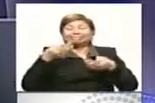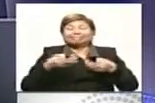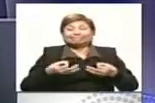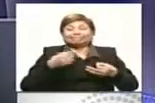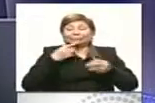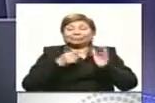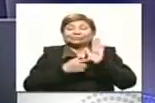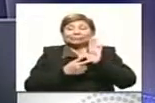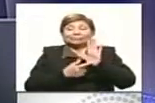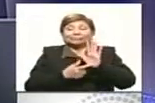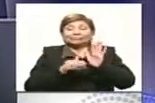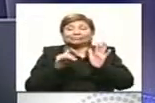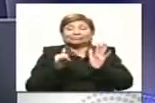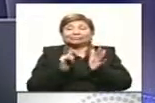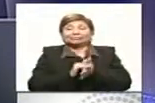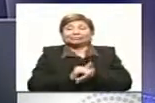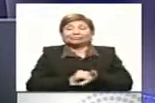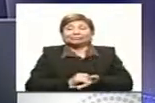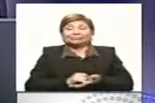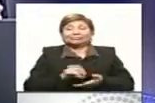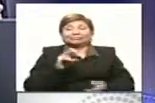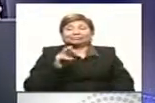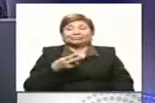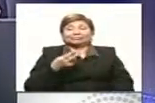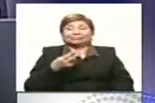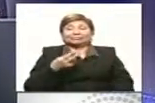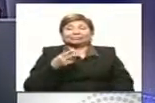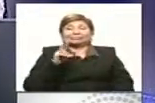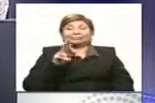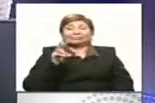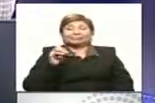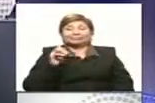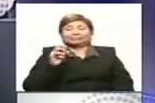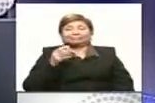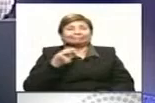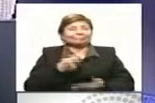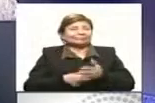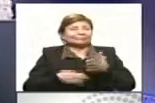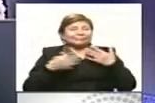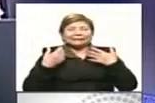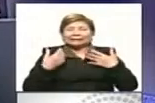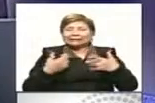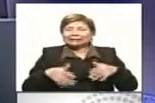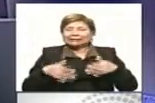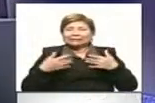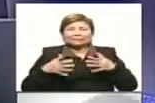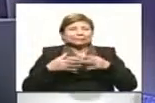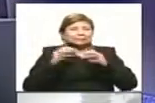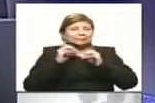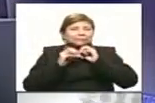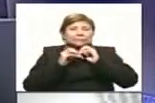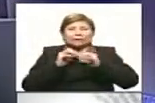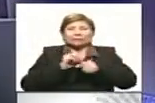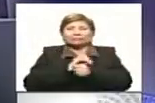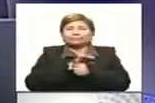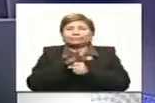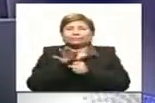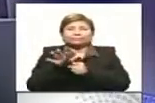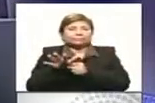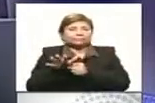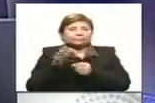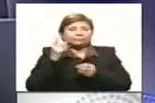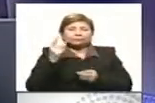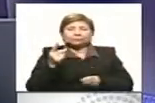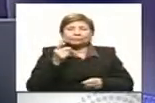ha señalado que en el 2020 definitivamente fue un año bastante irregular por la pandemia, porque afectó